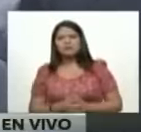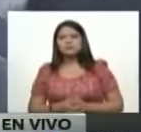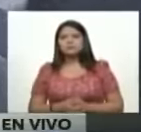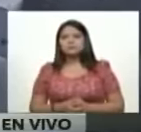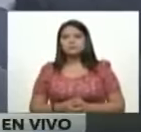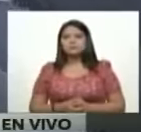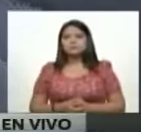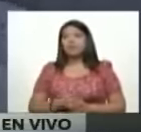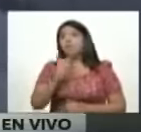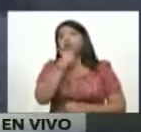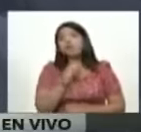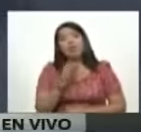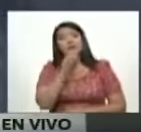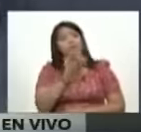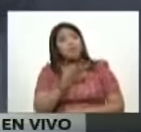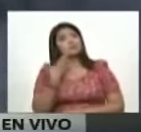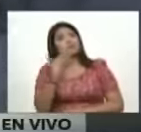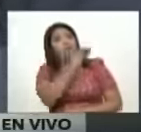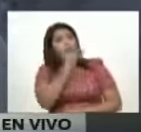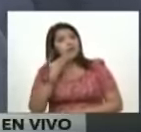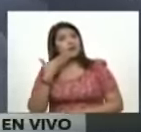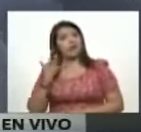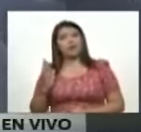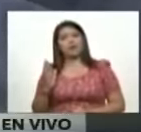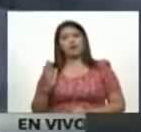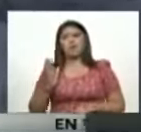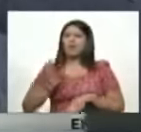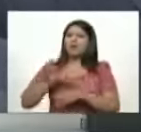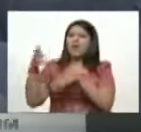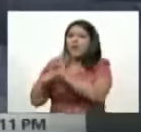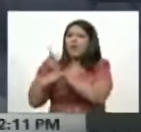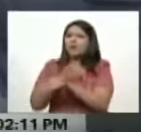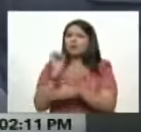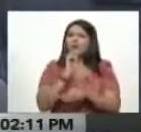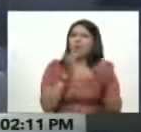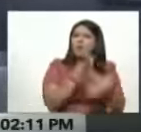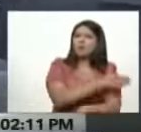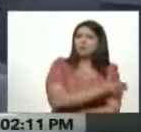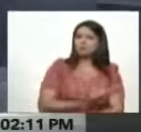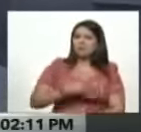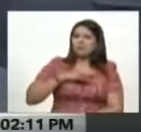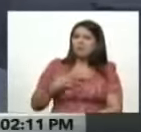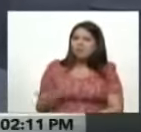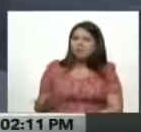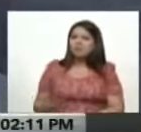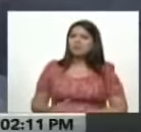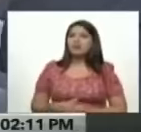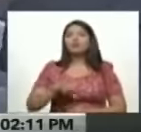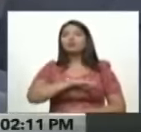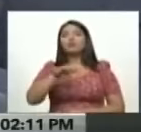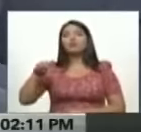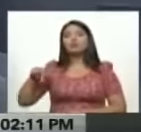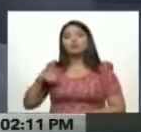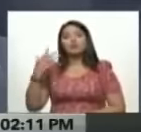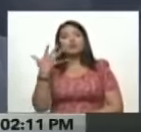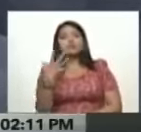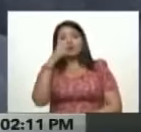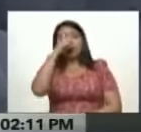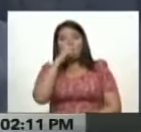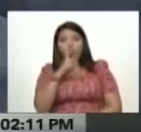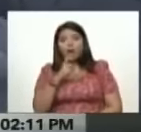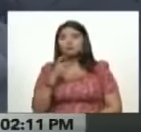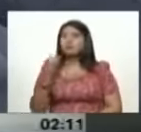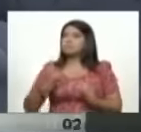Es más fácil, más bonito, vale, más bonito. Yo entiendo eso, oficialismo y oposición. Porque convivencia en el periodo legislativo. Nosotros tuvimos 5 años pasados y hubo